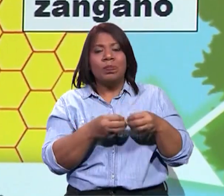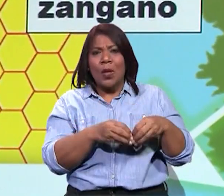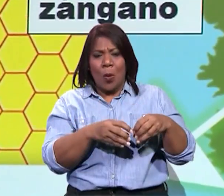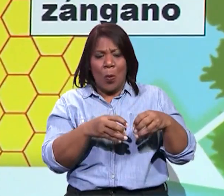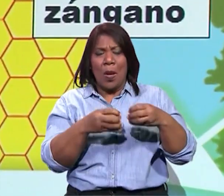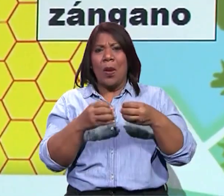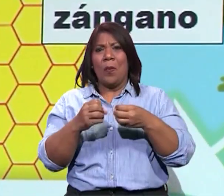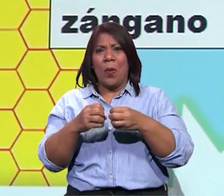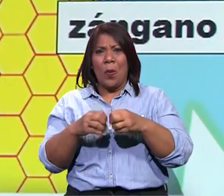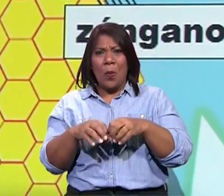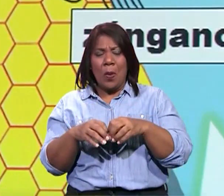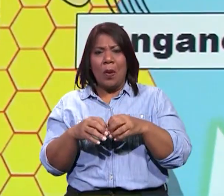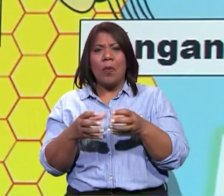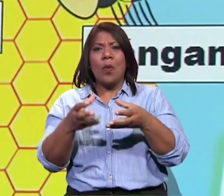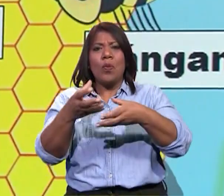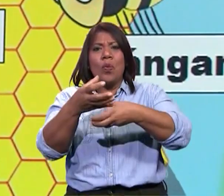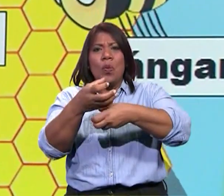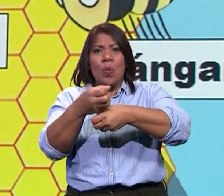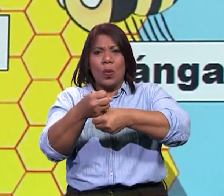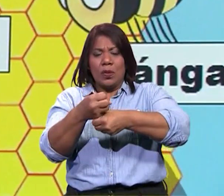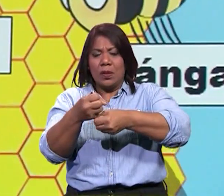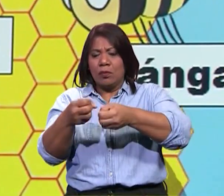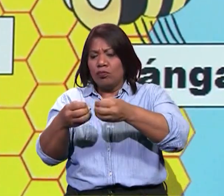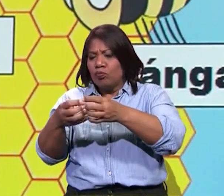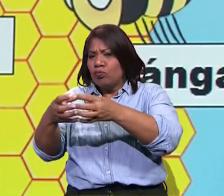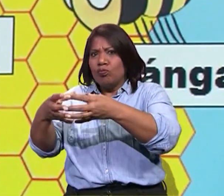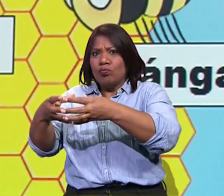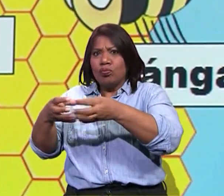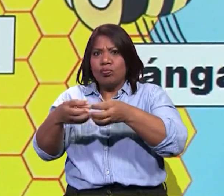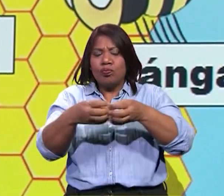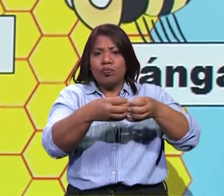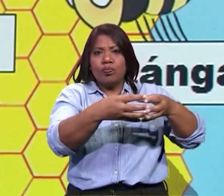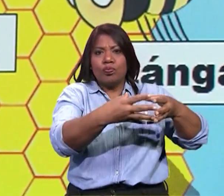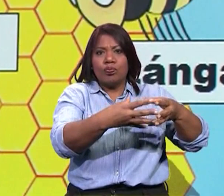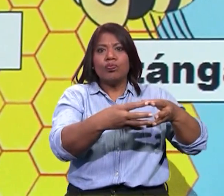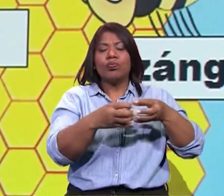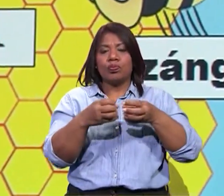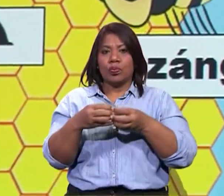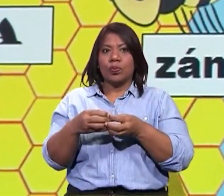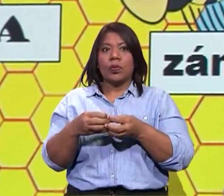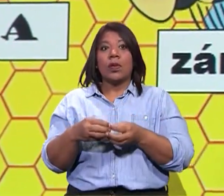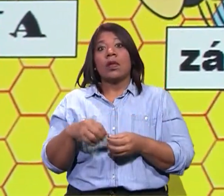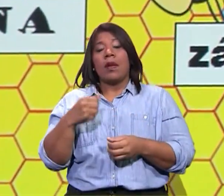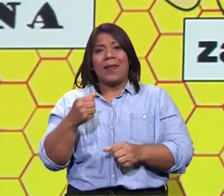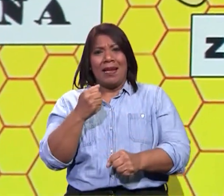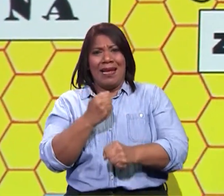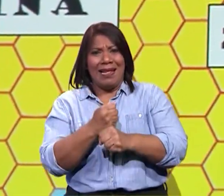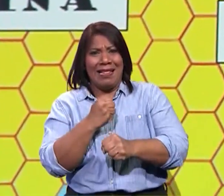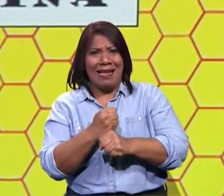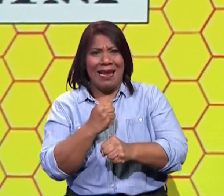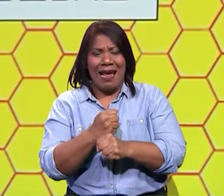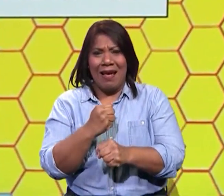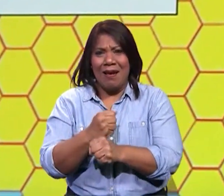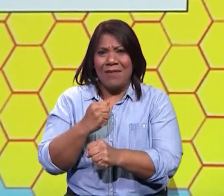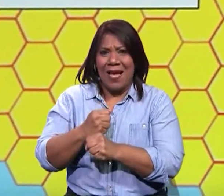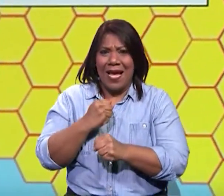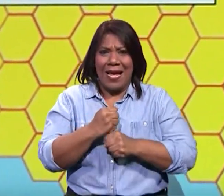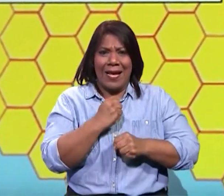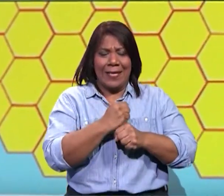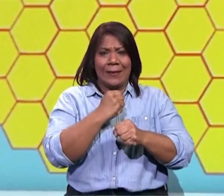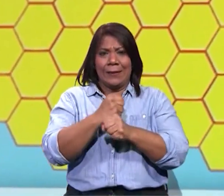colmena, de formar nuevas abejas. Tenemos por acá las abejas obreras. Su palabra lo